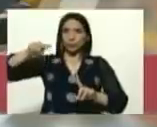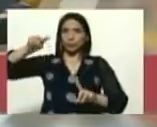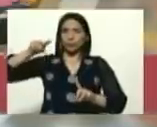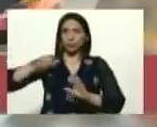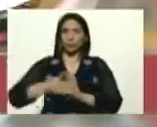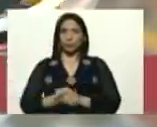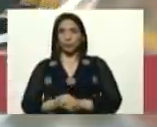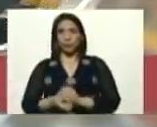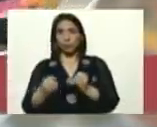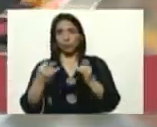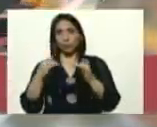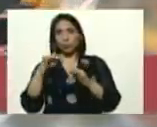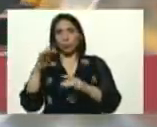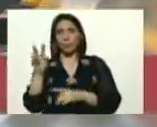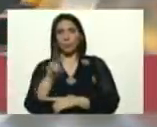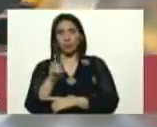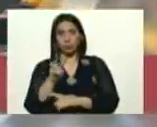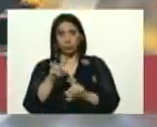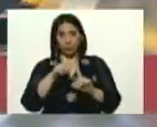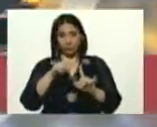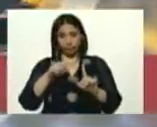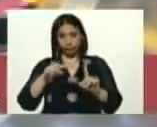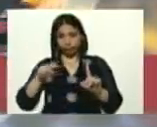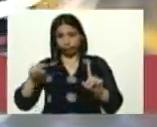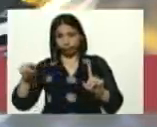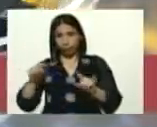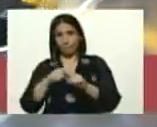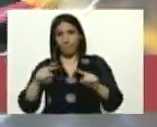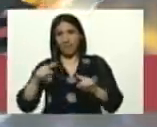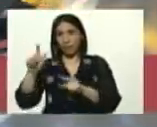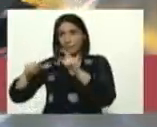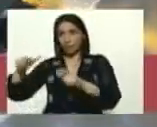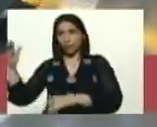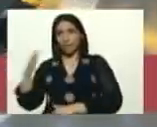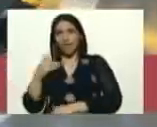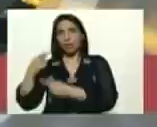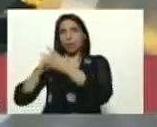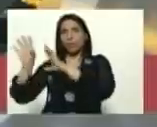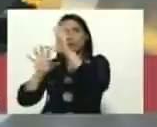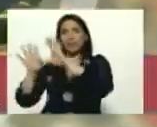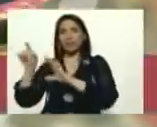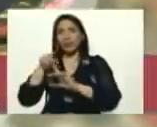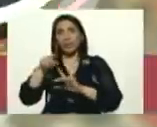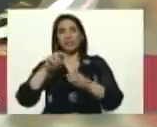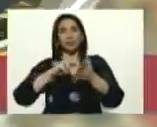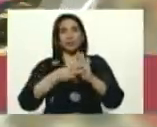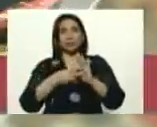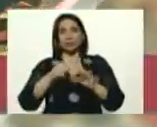en Venezuela sigue siendo aplanada, los casos importados constituyen,